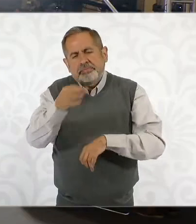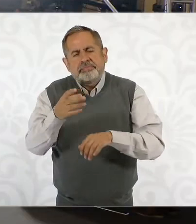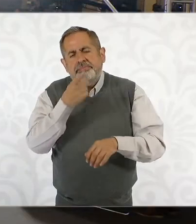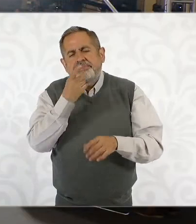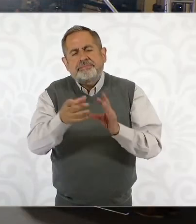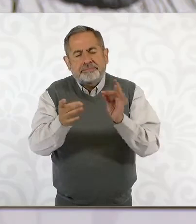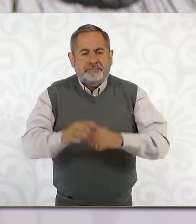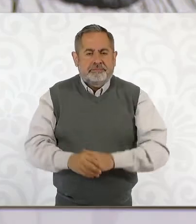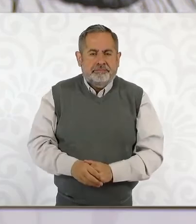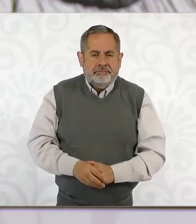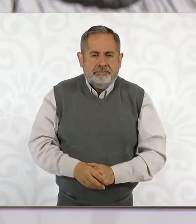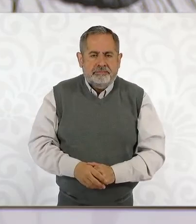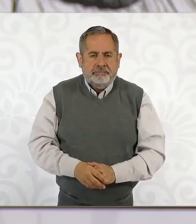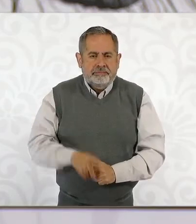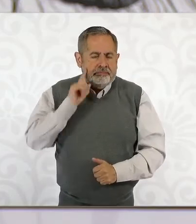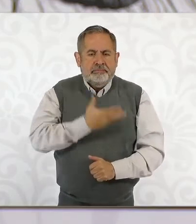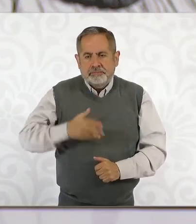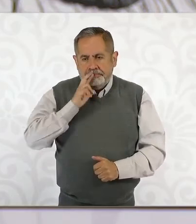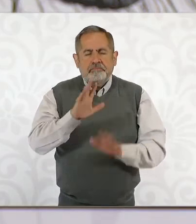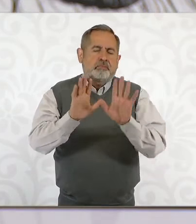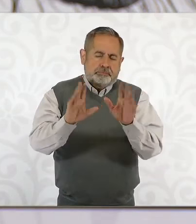Bueno, número uno, hay que hacer las investigaciones,